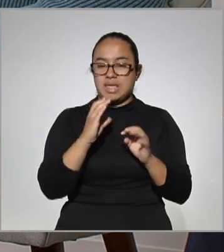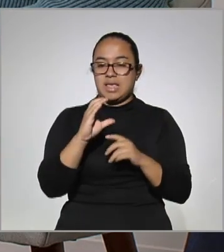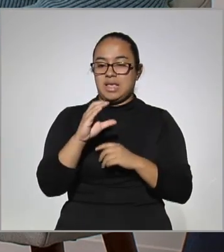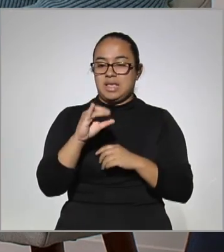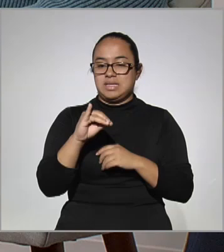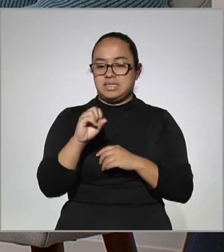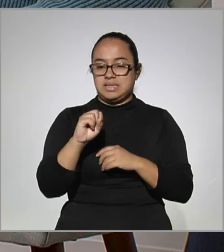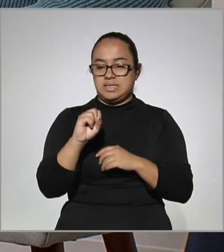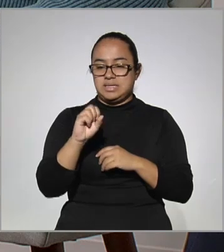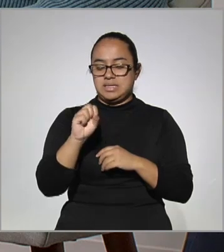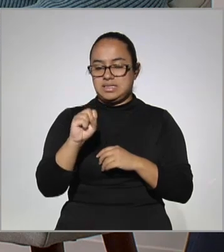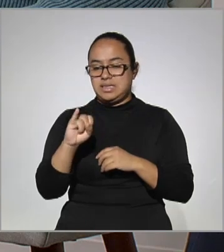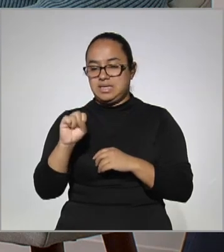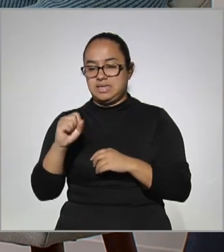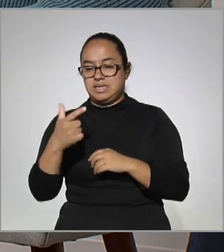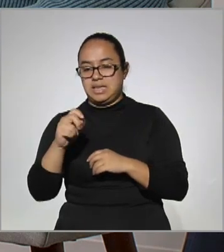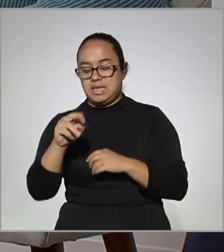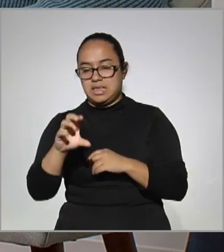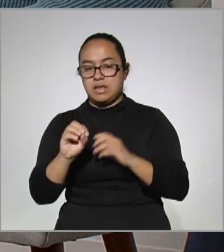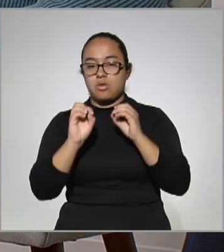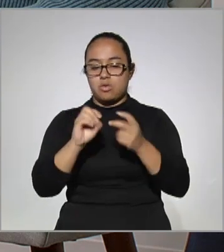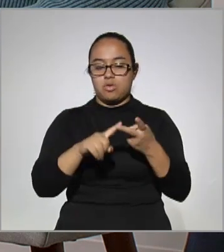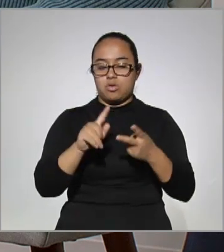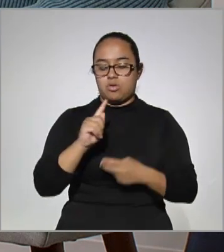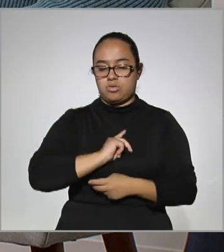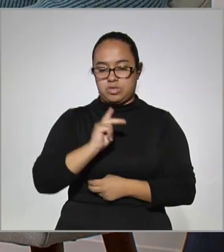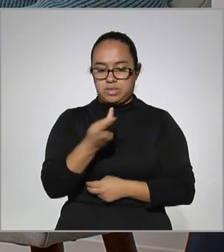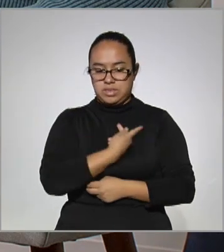transgénero, donde todas están incluidas para